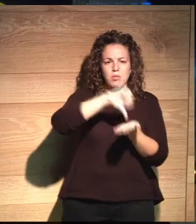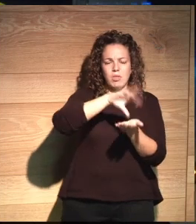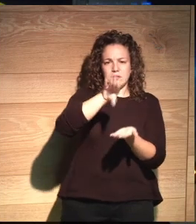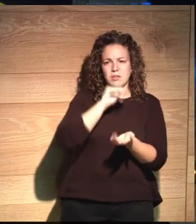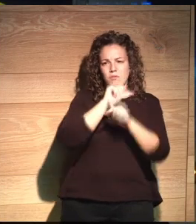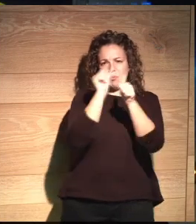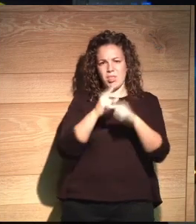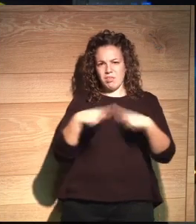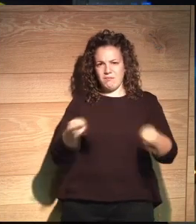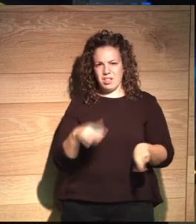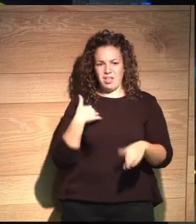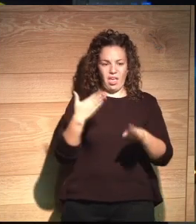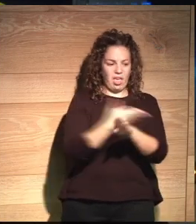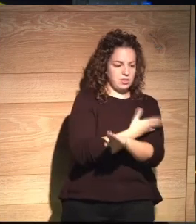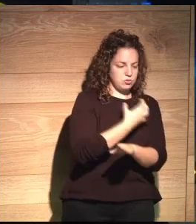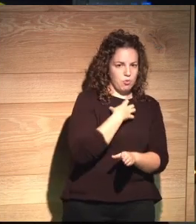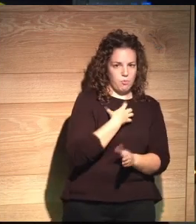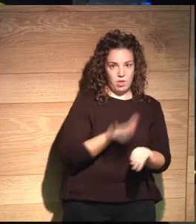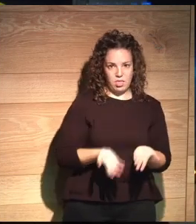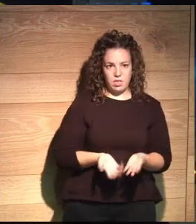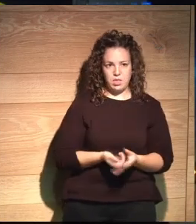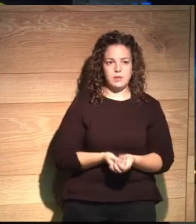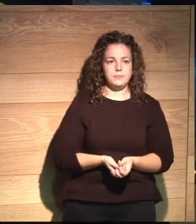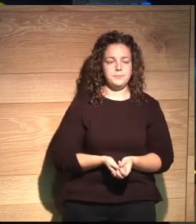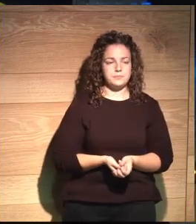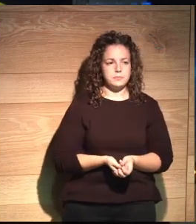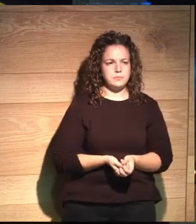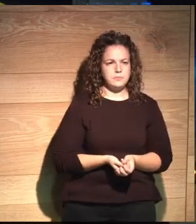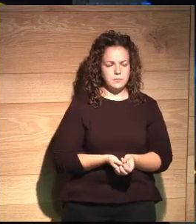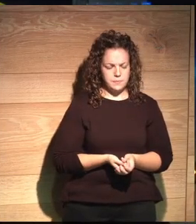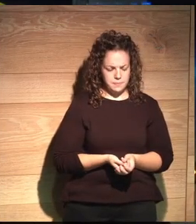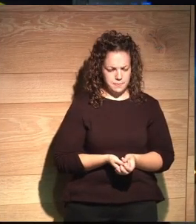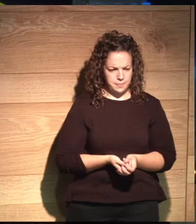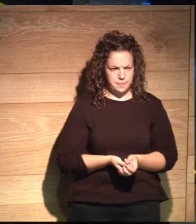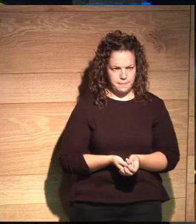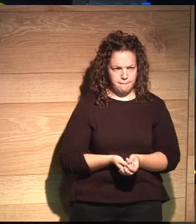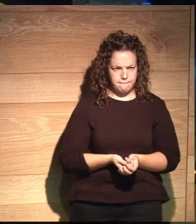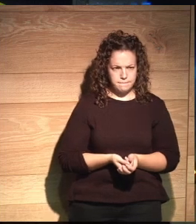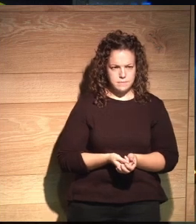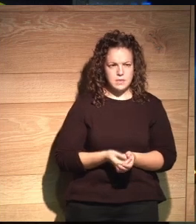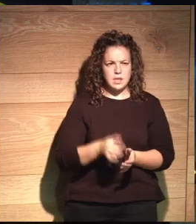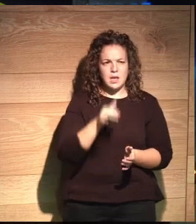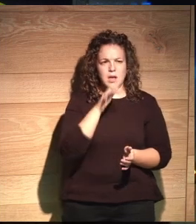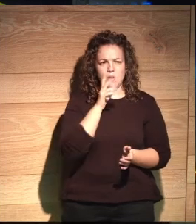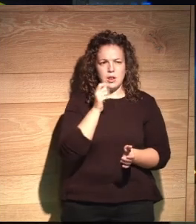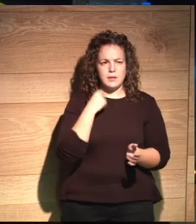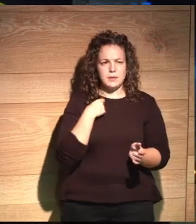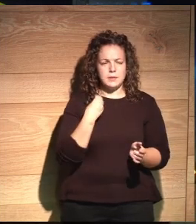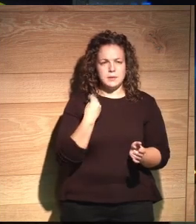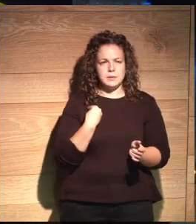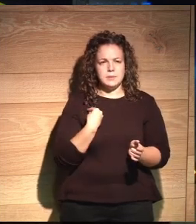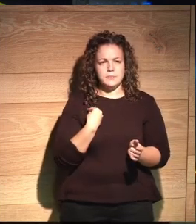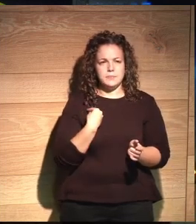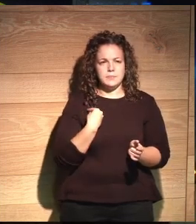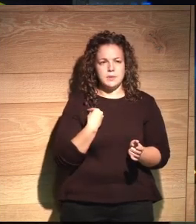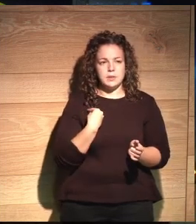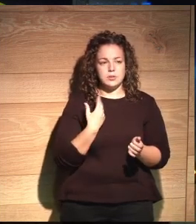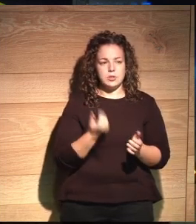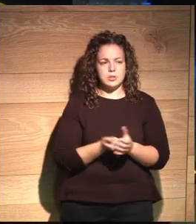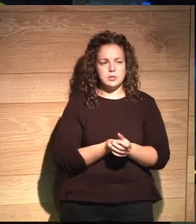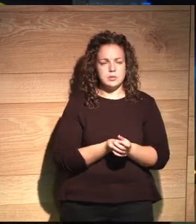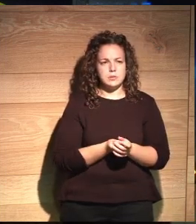que no podíamos hacerlo antes tal y como se ha visto últimamente entonces en el